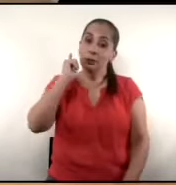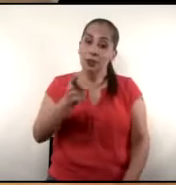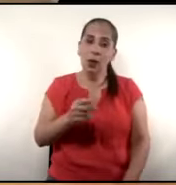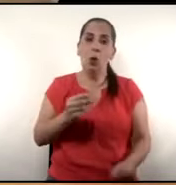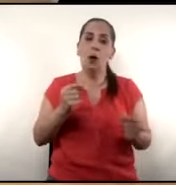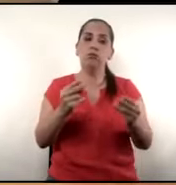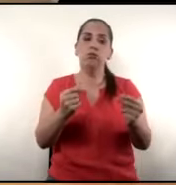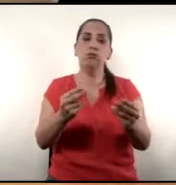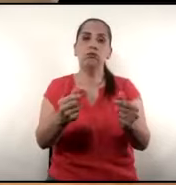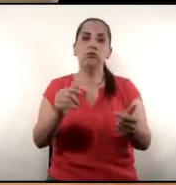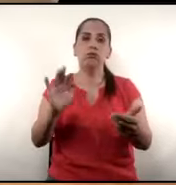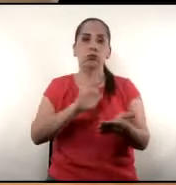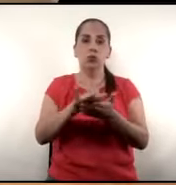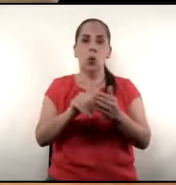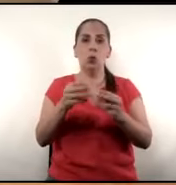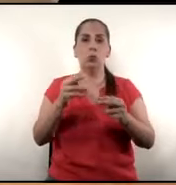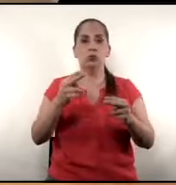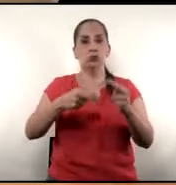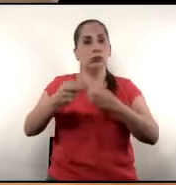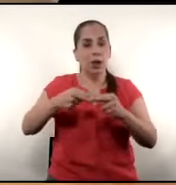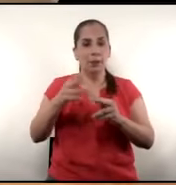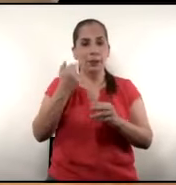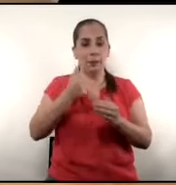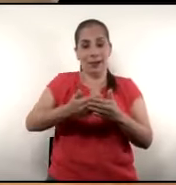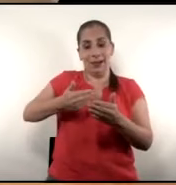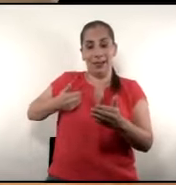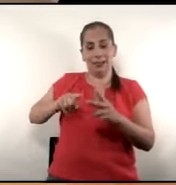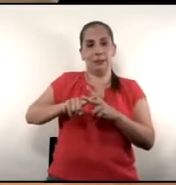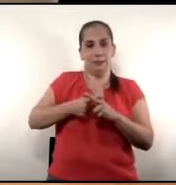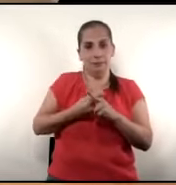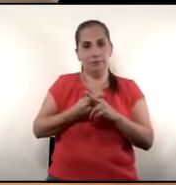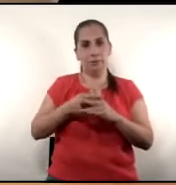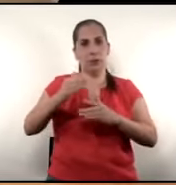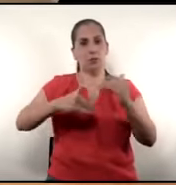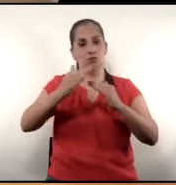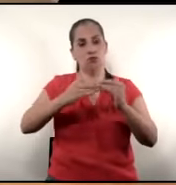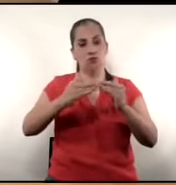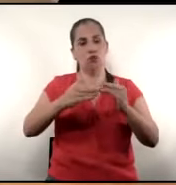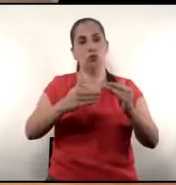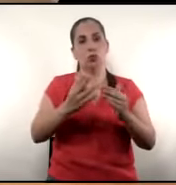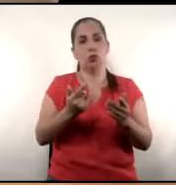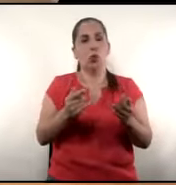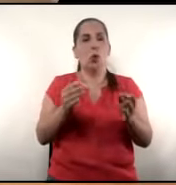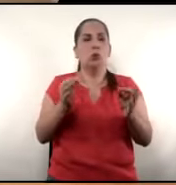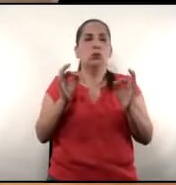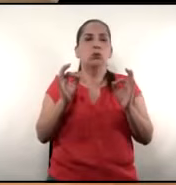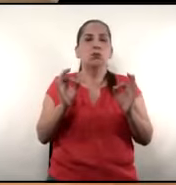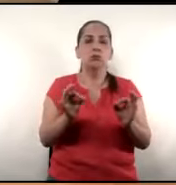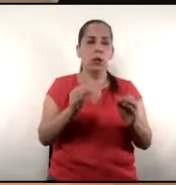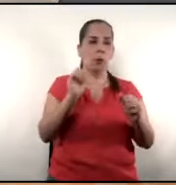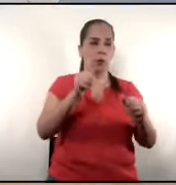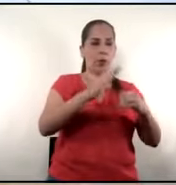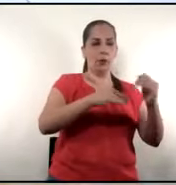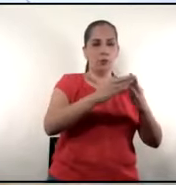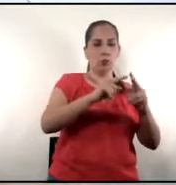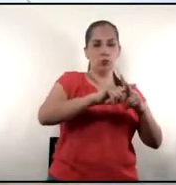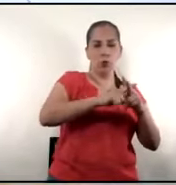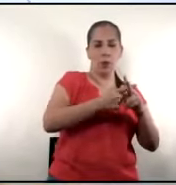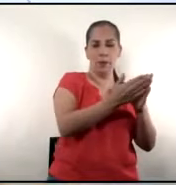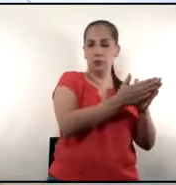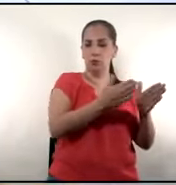trámite de la preinversión para poder arrancarlo en mi gobierno, pero poder arrancarlo y terminarlo en un lapso